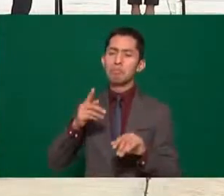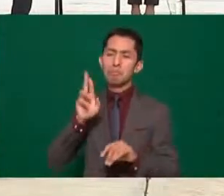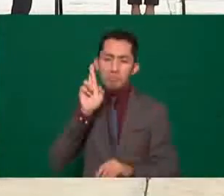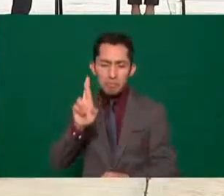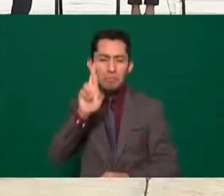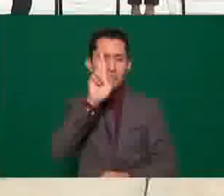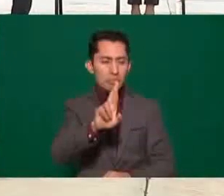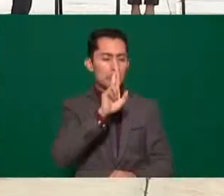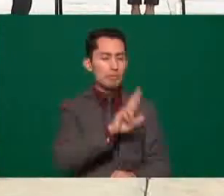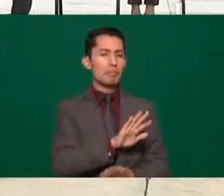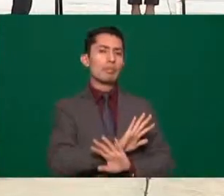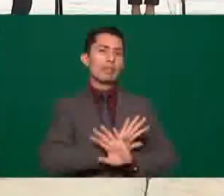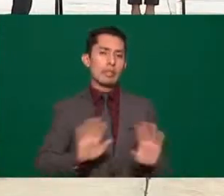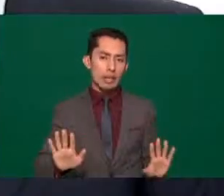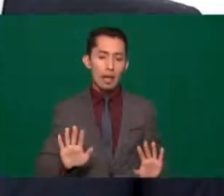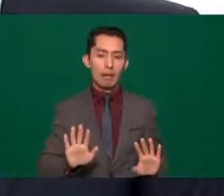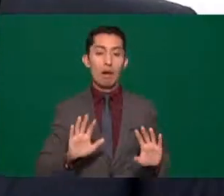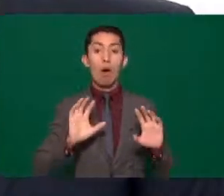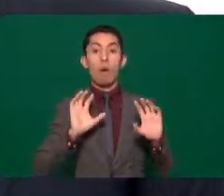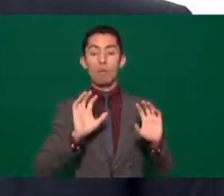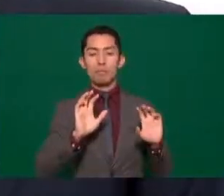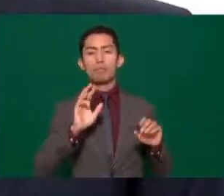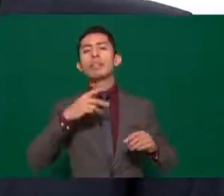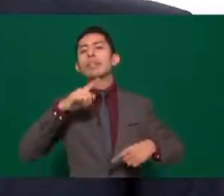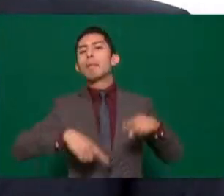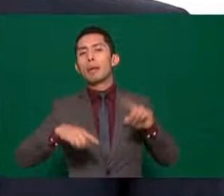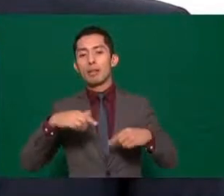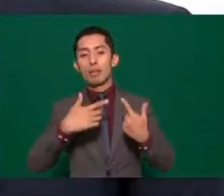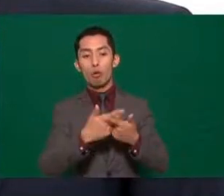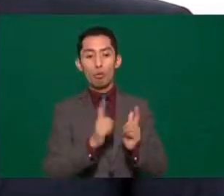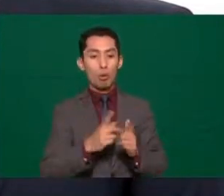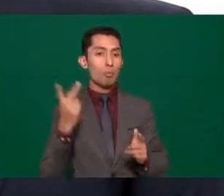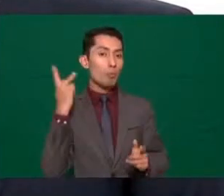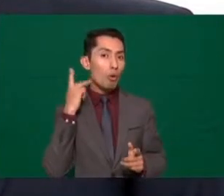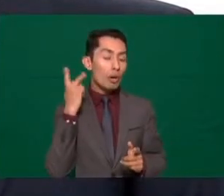la afiliación partidista que se tenga.